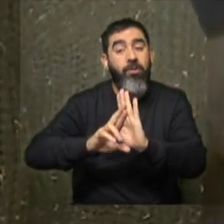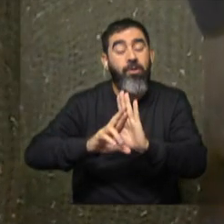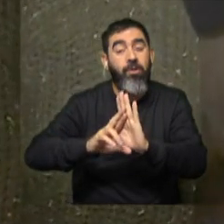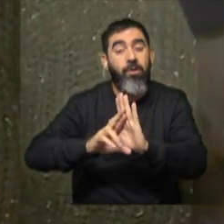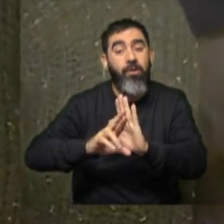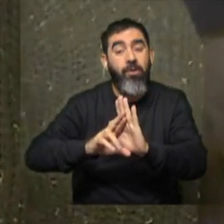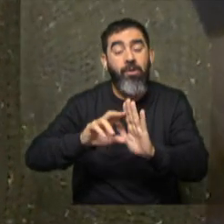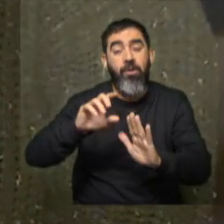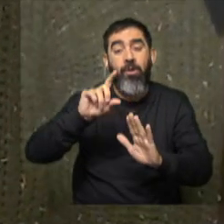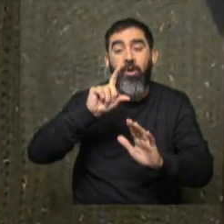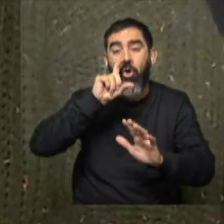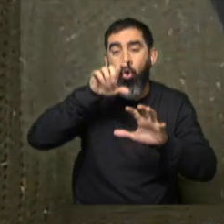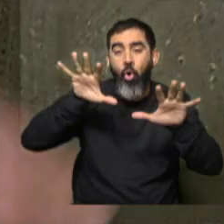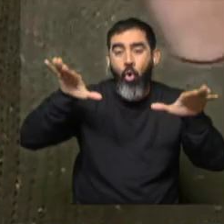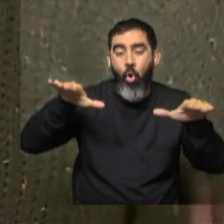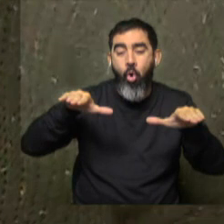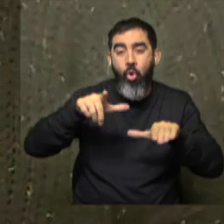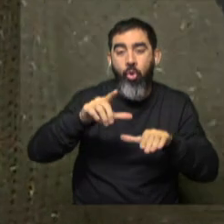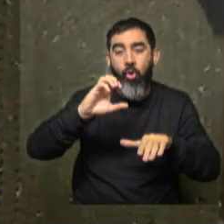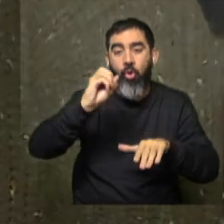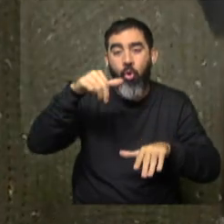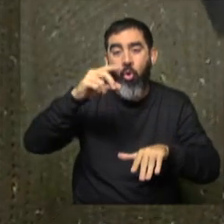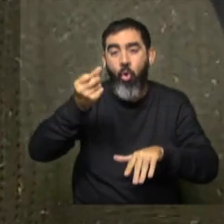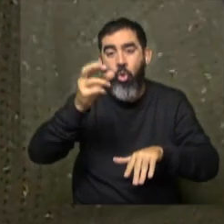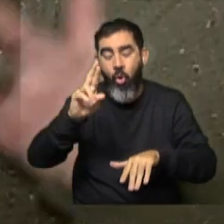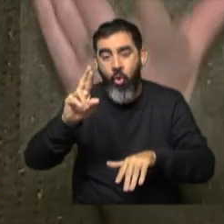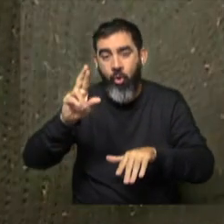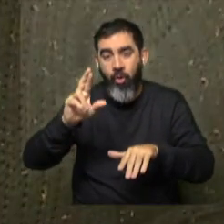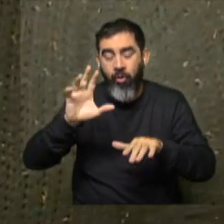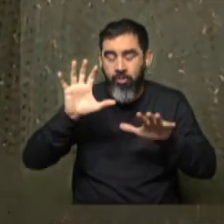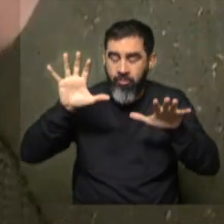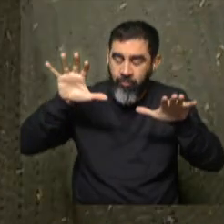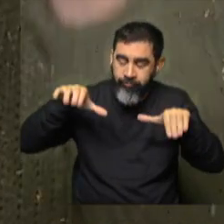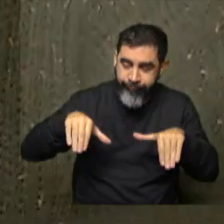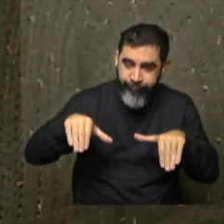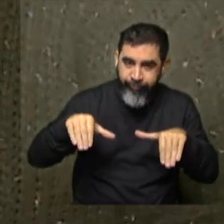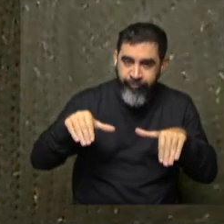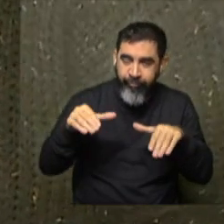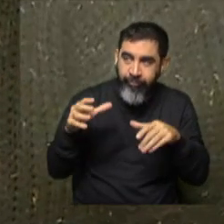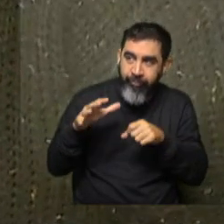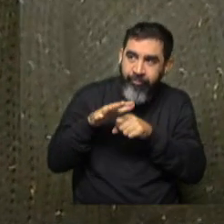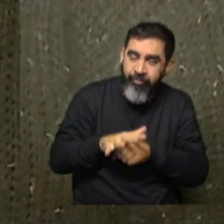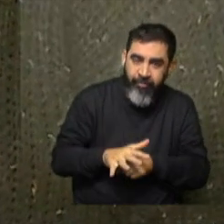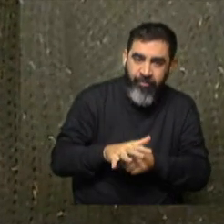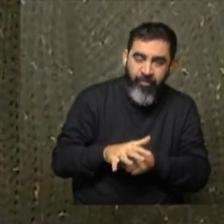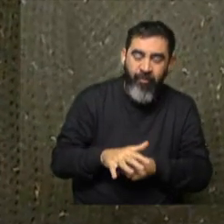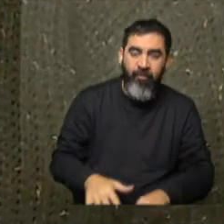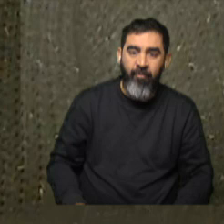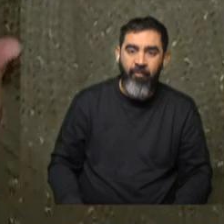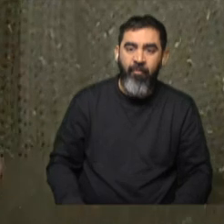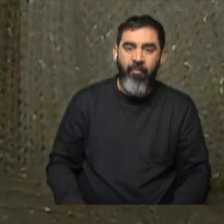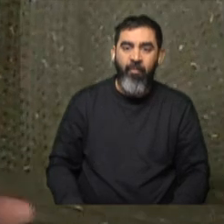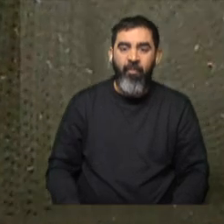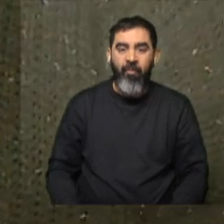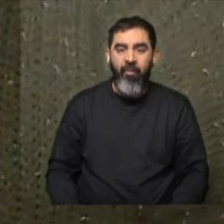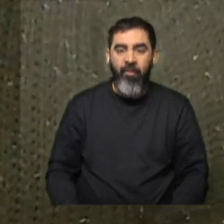ahí un cóndor hacia abajo, un cóndor vencido, un cóndor acorralado. Y cuando